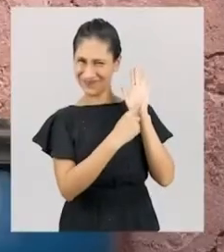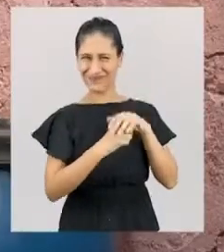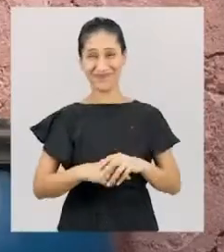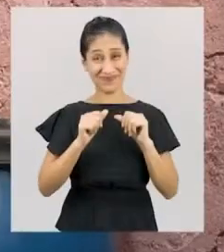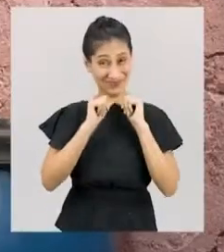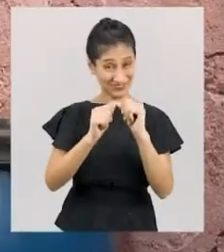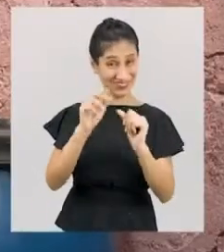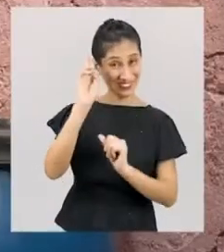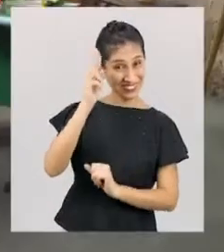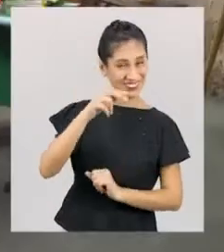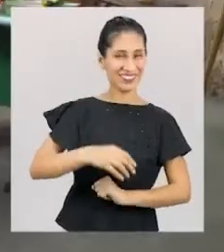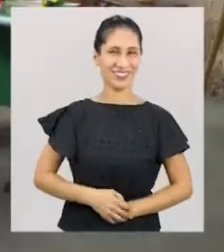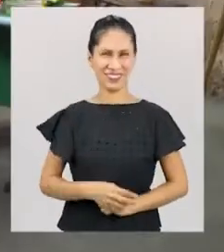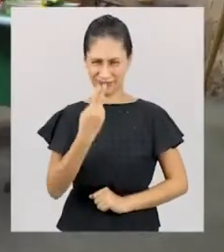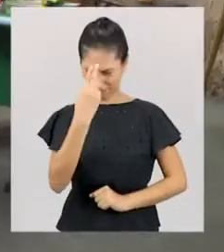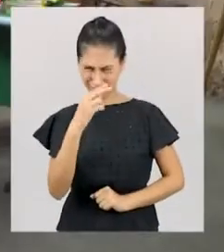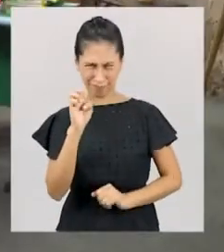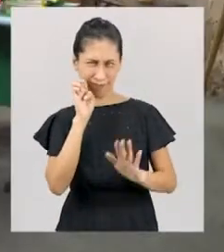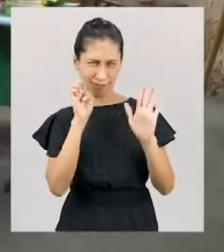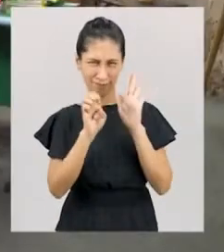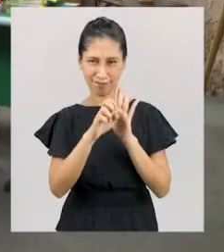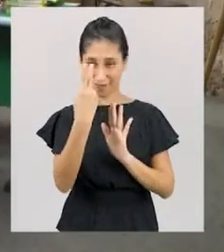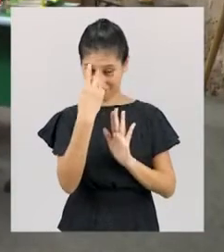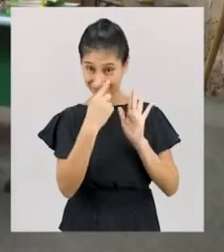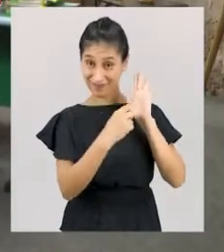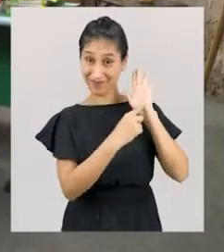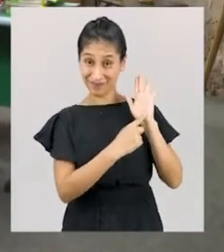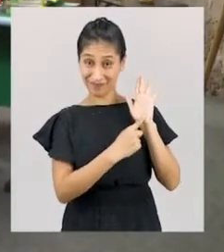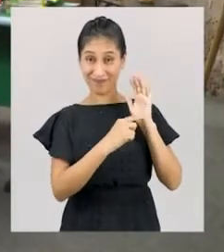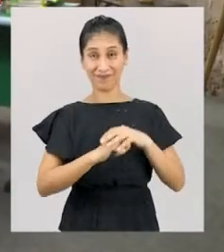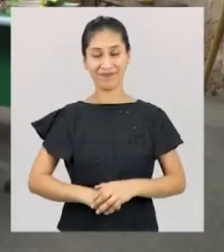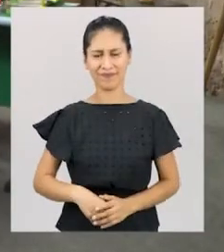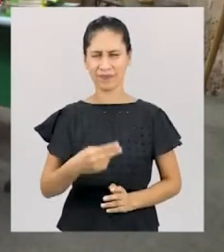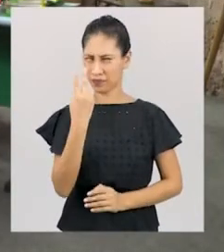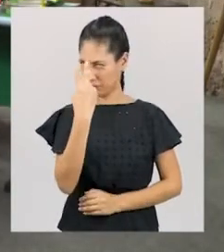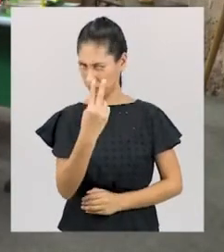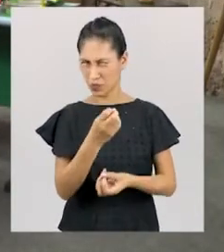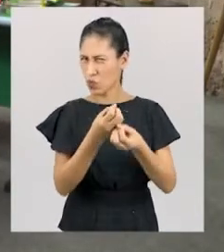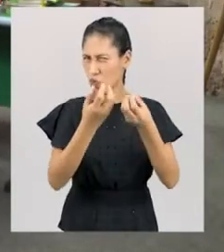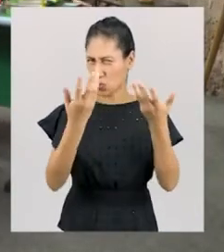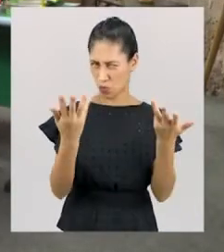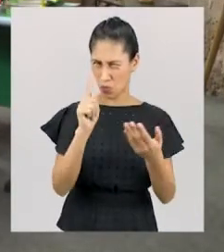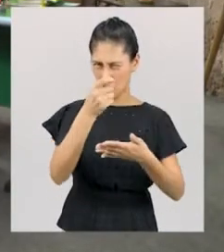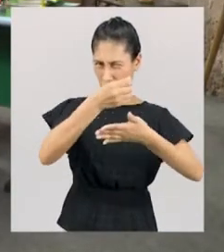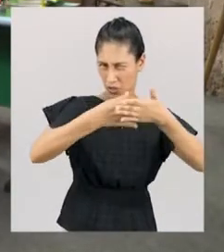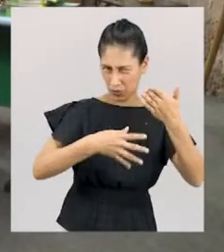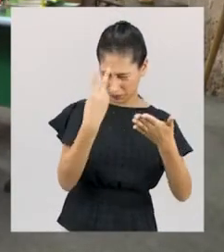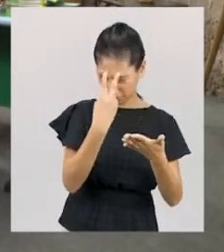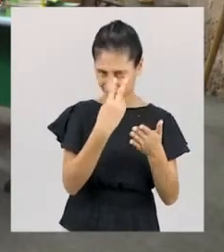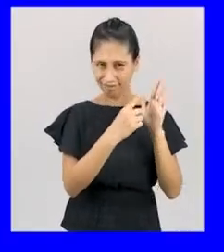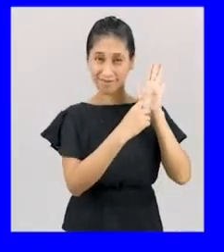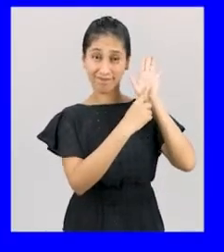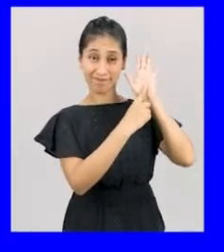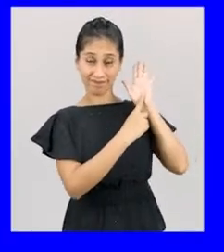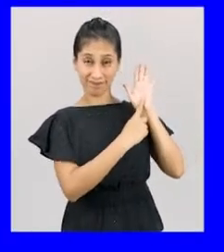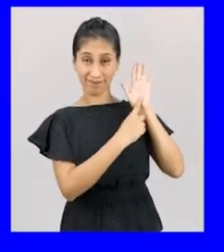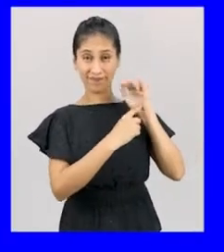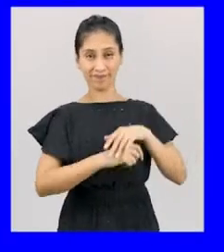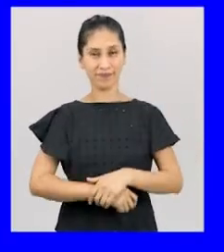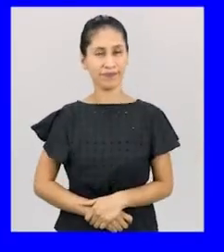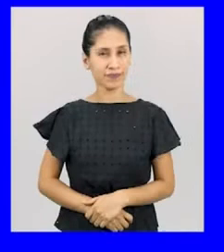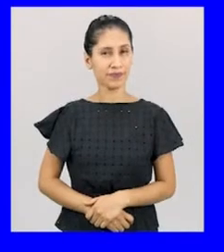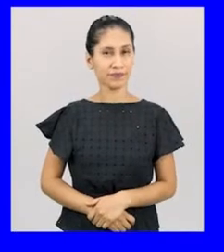Muy bien. Continuemos, profe. Aquí vemos un ejemplo de nivel criterial. Veamos cómo se identifica en un texto. En el